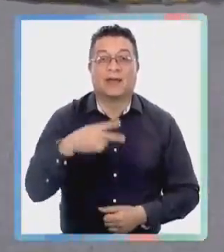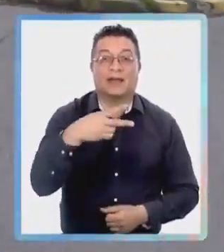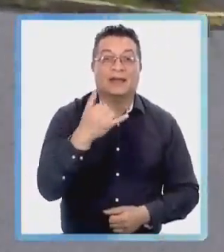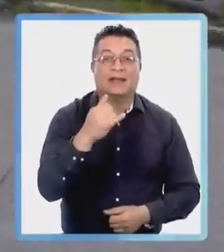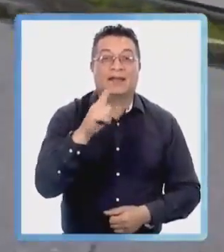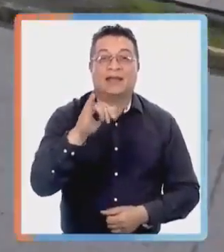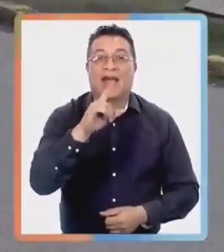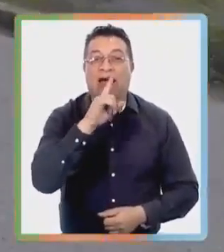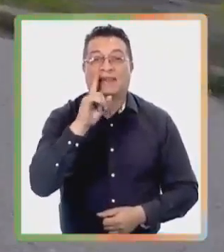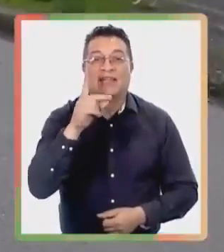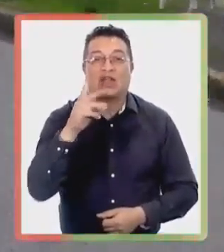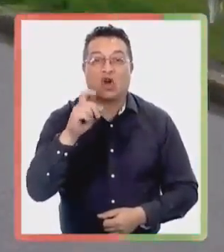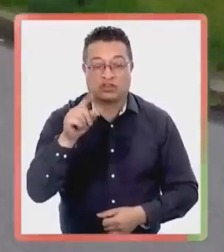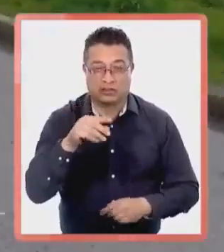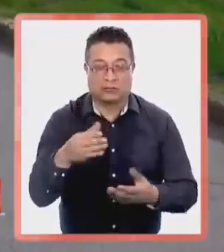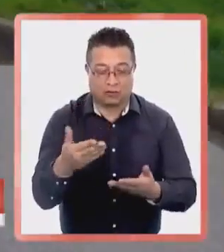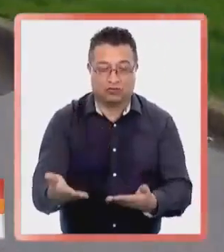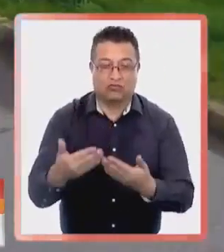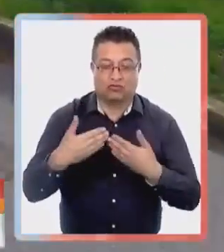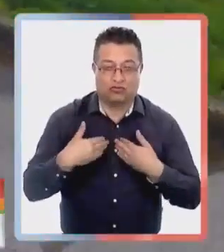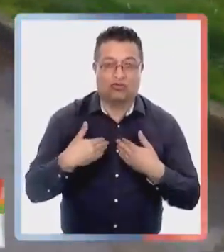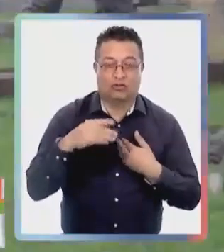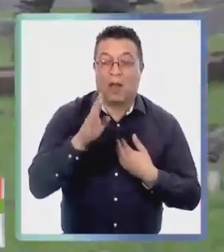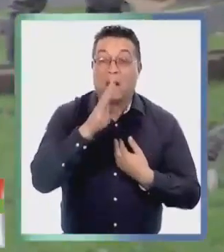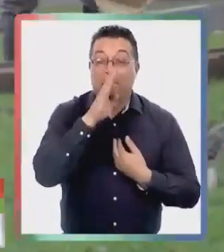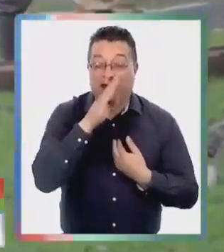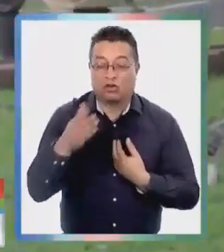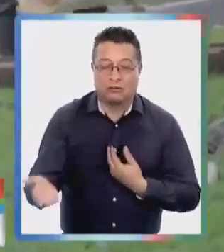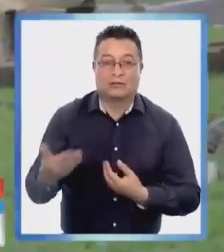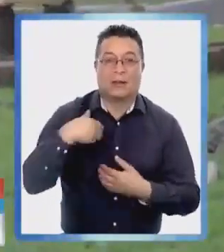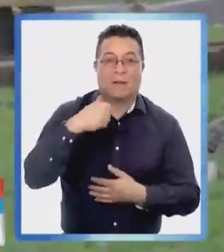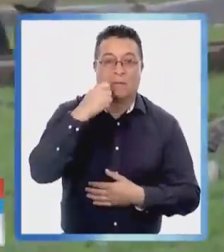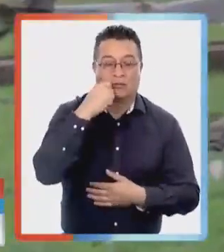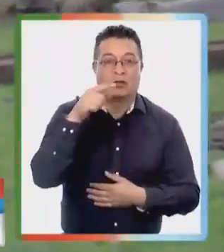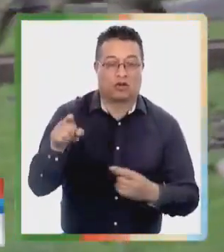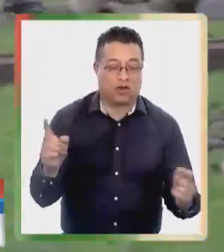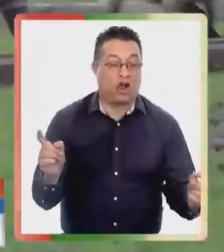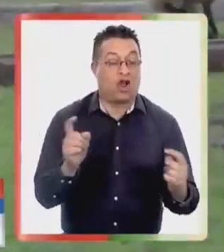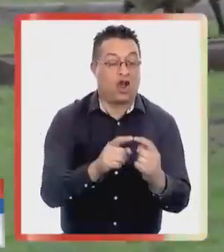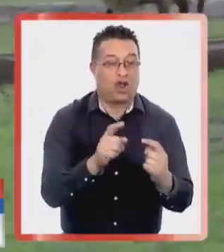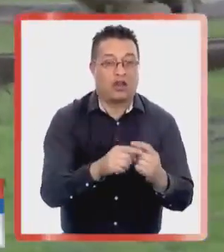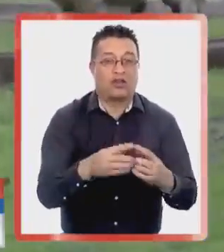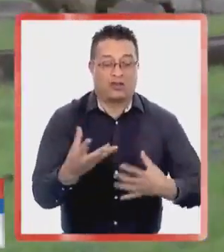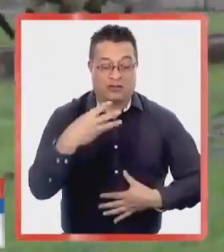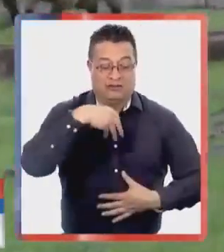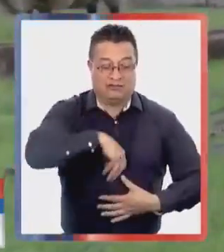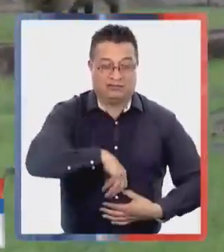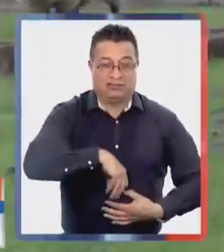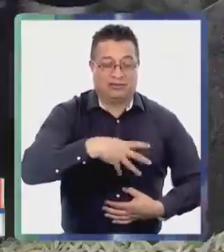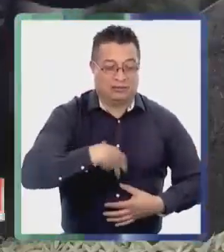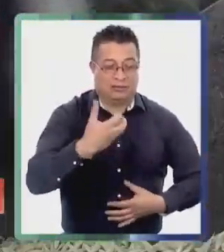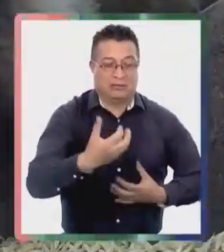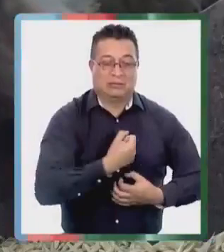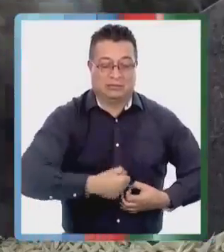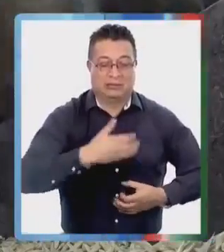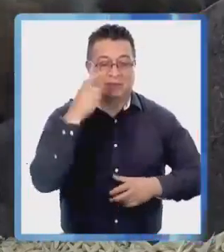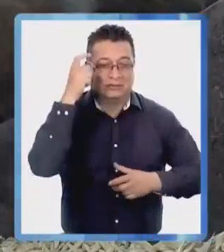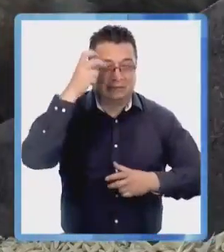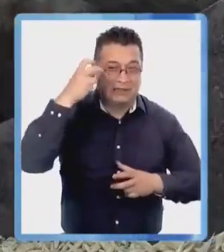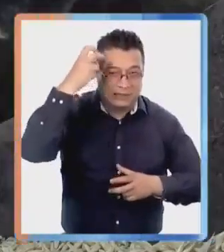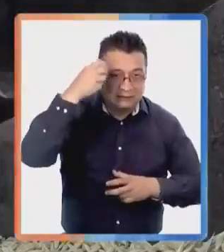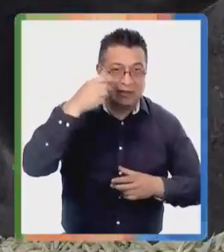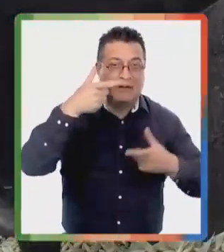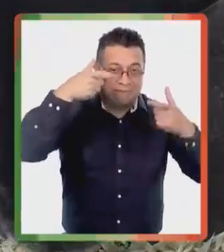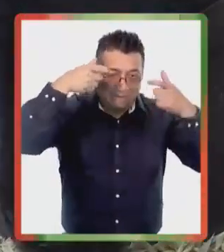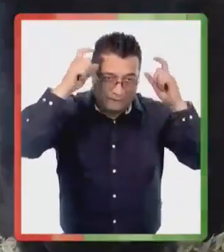La hidatidosis es una enfermedad parasitaria que transmite los perros a las personas cuando están en contacto con vísceras crudas de faenamientos